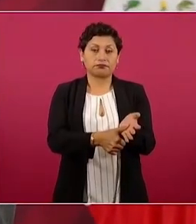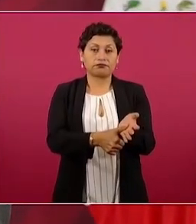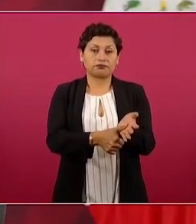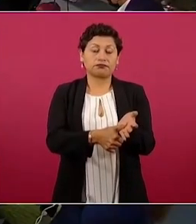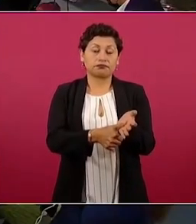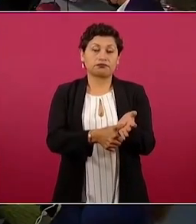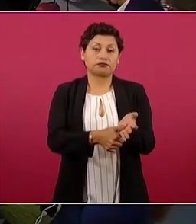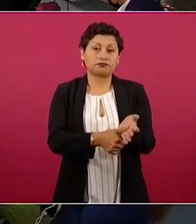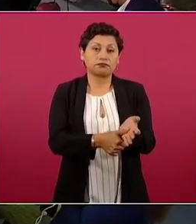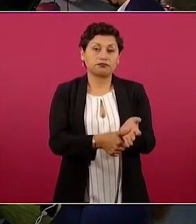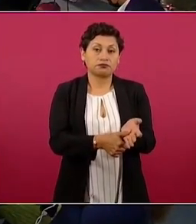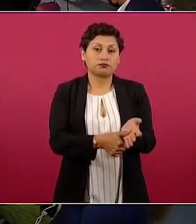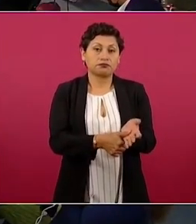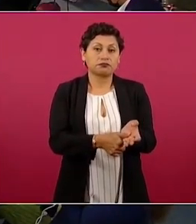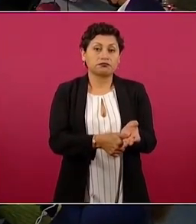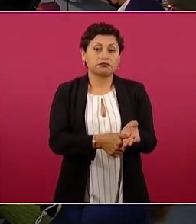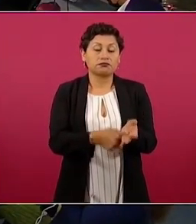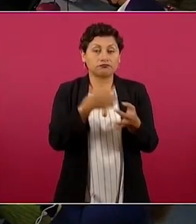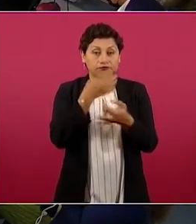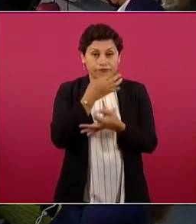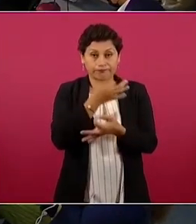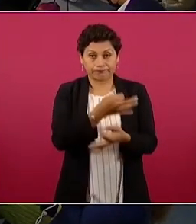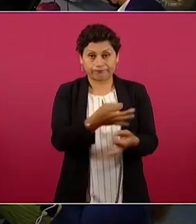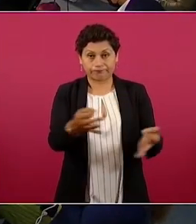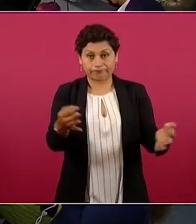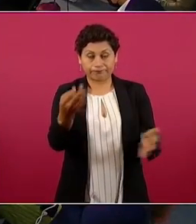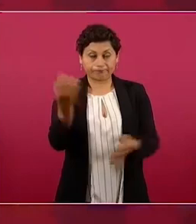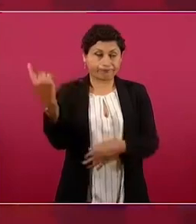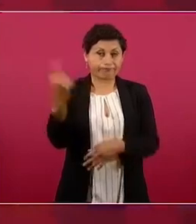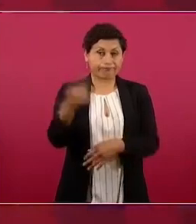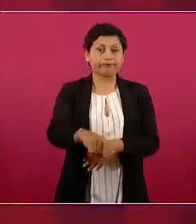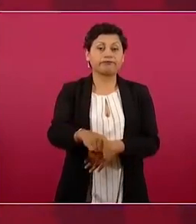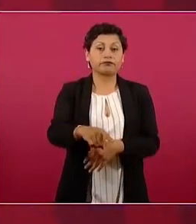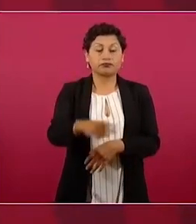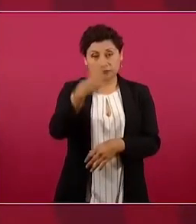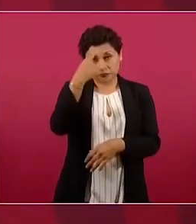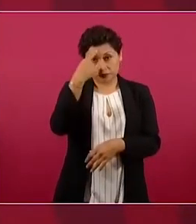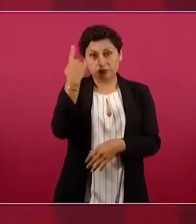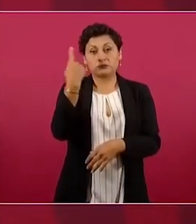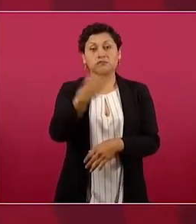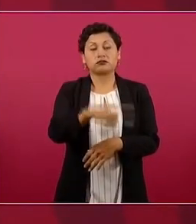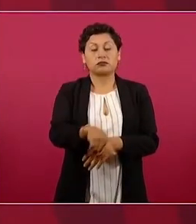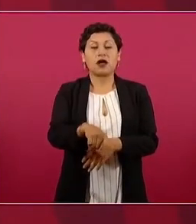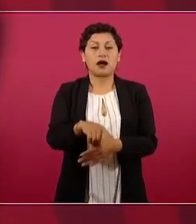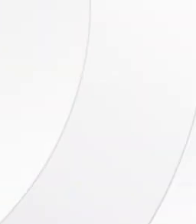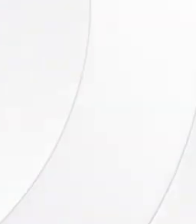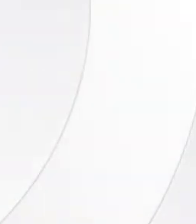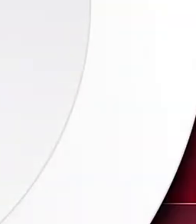pues un decreto de amnistía.